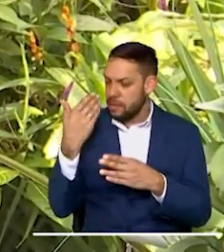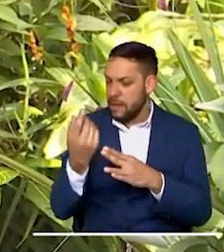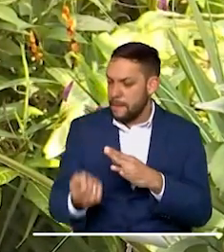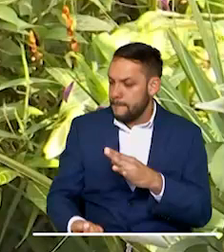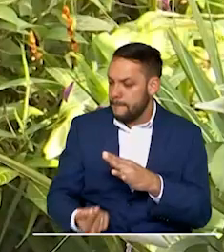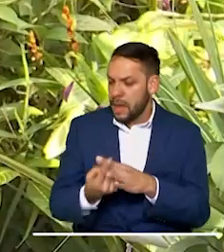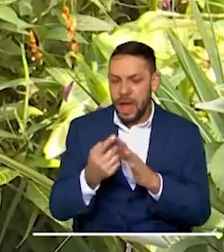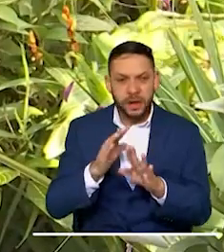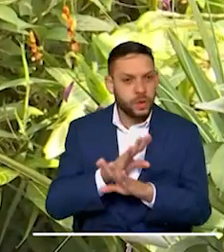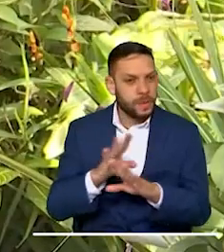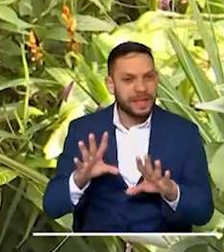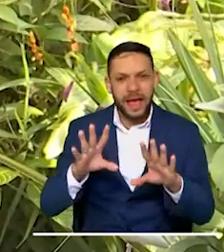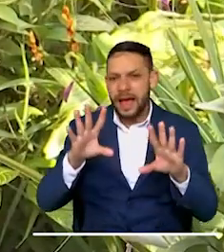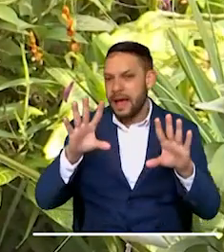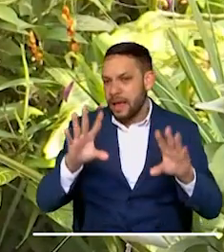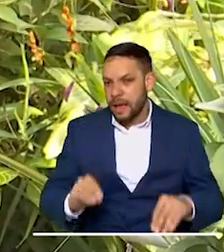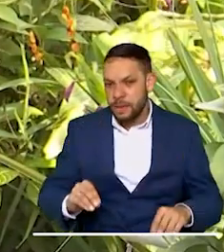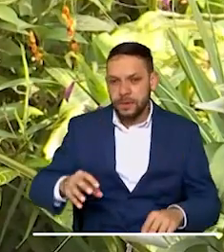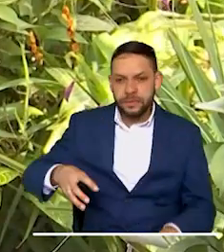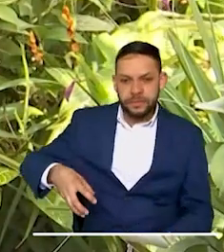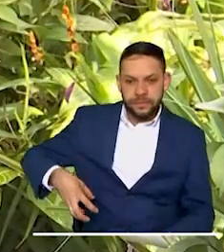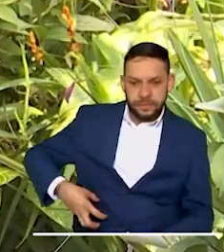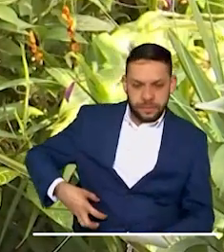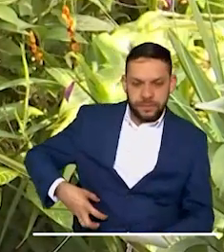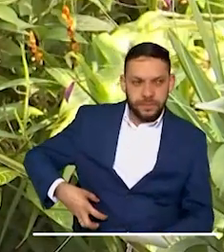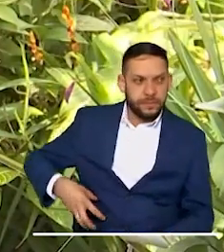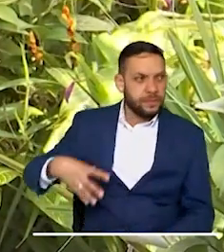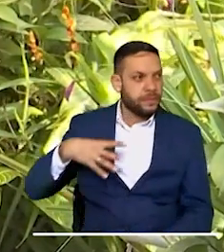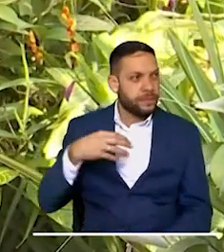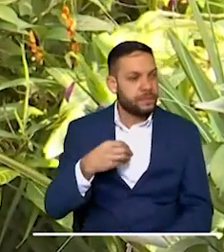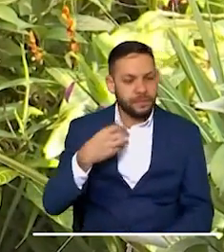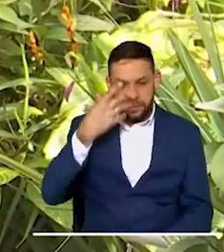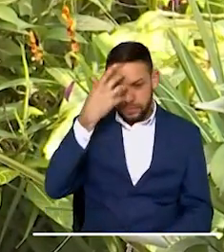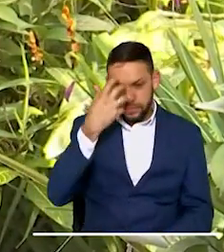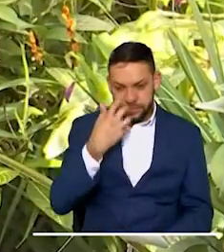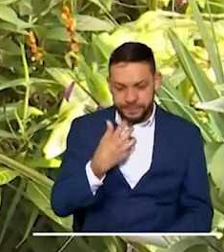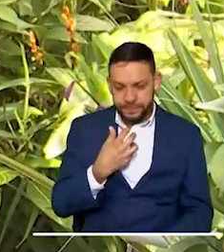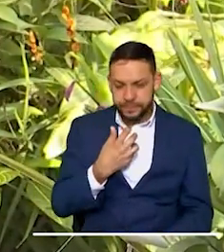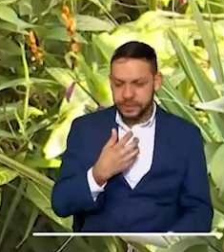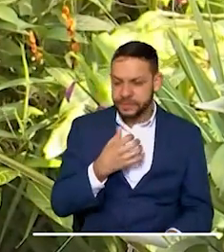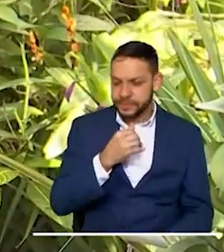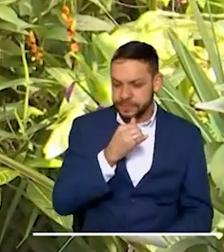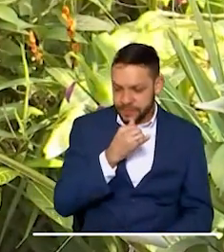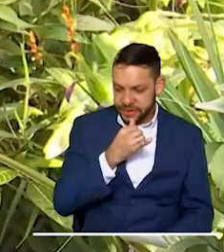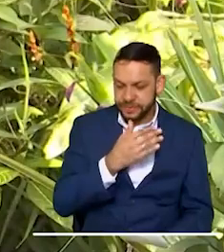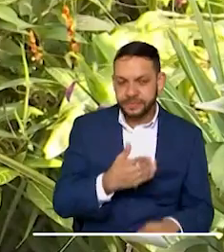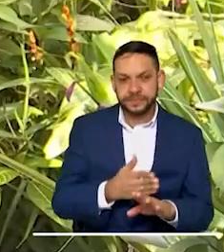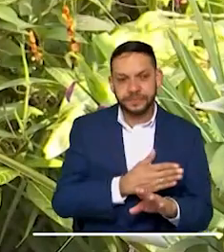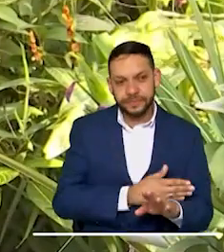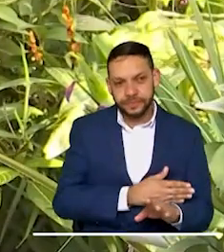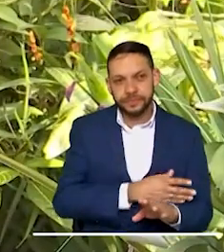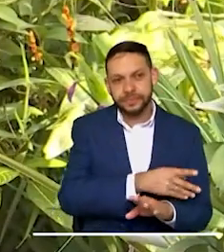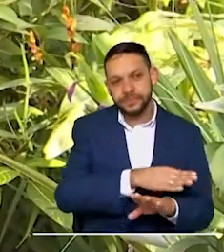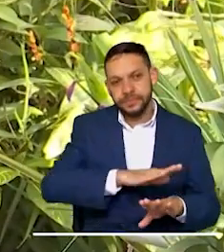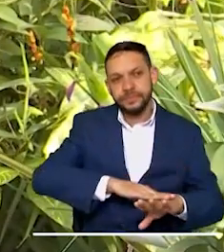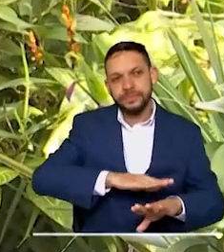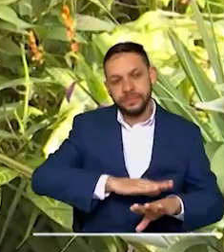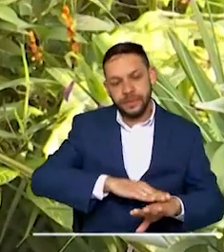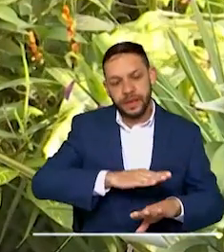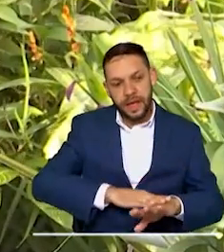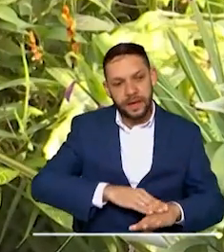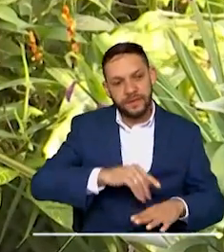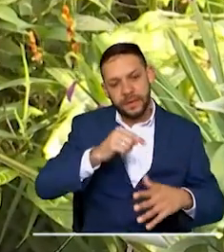no tienen los riñones. Y con una creatinina nos habíamos podido dar cuenta de que no están funcionando bien estos